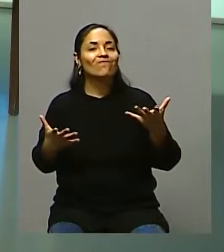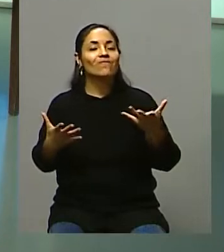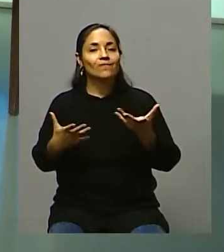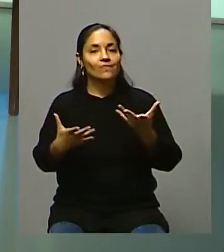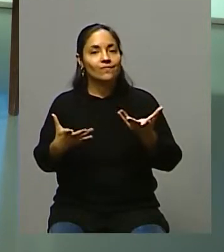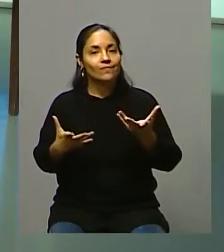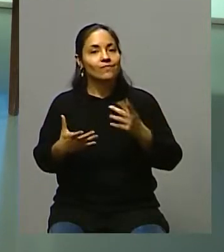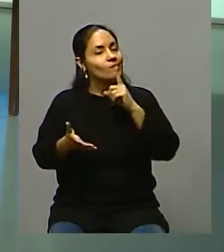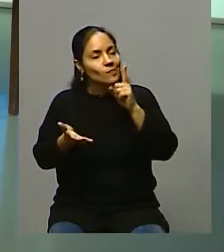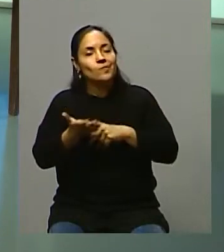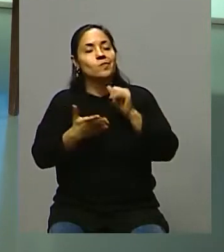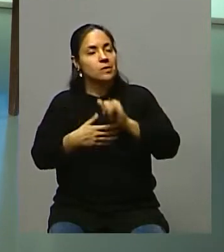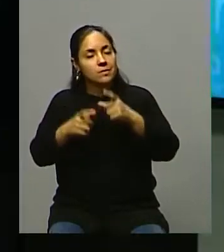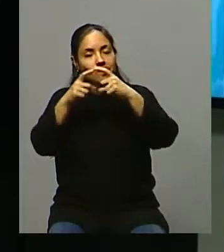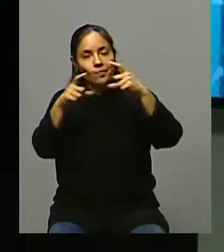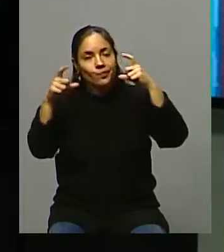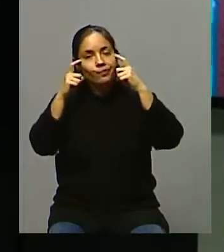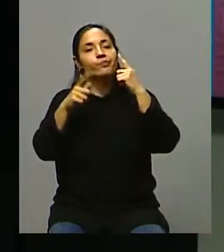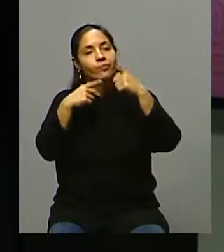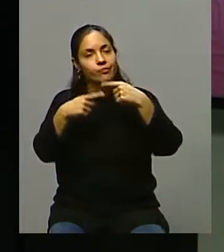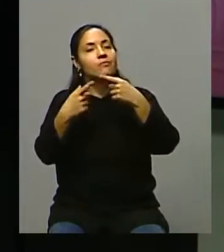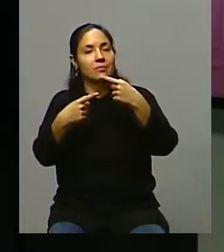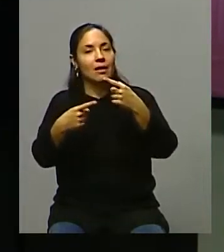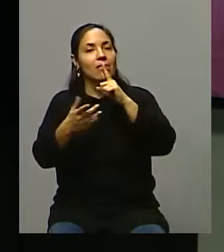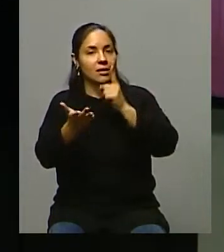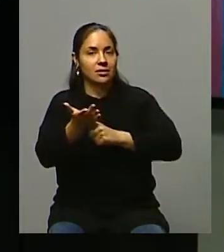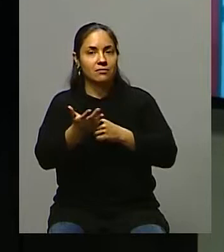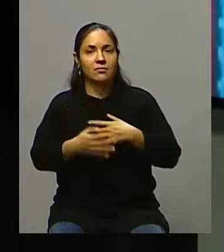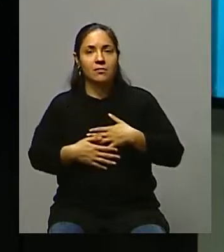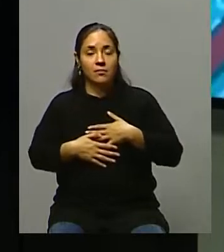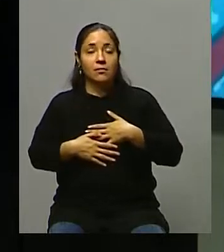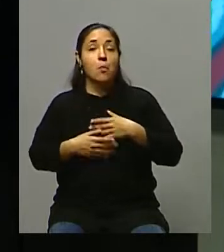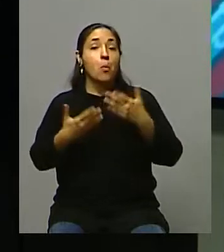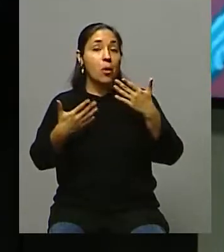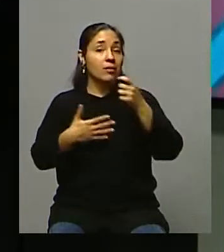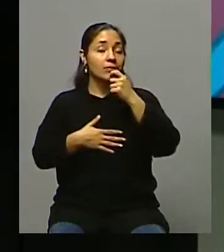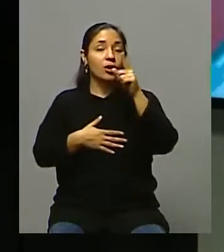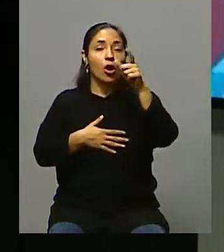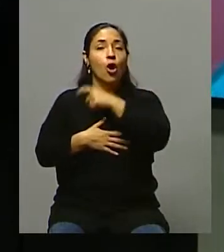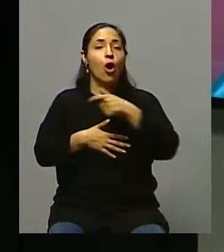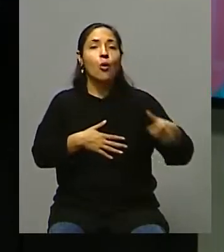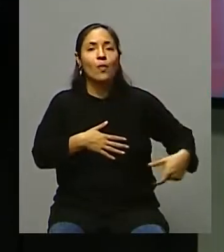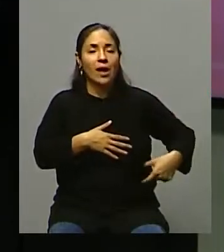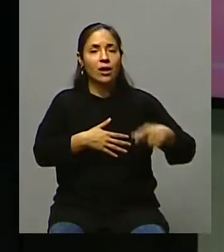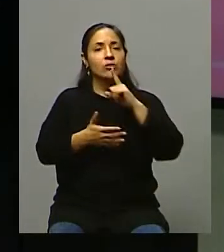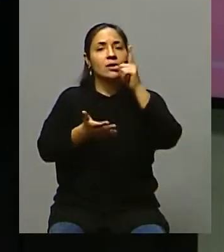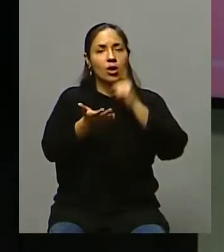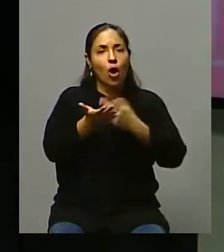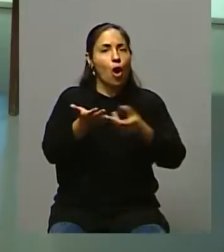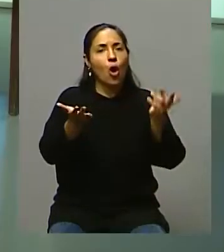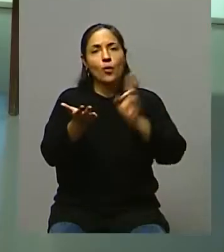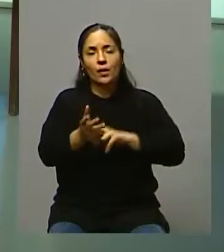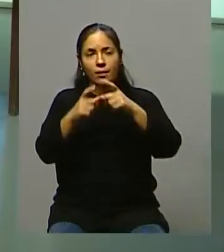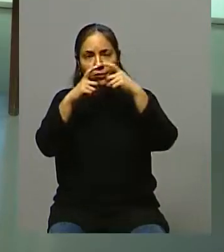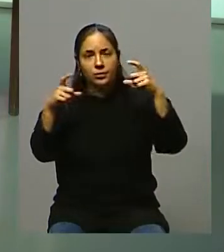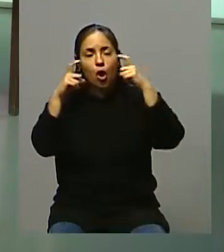digamos, decide seguir usando el barbijo. La pregunta es, ¿puede cambiar la decisión del gobierno de que vuelva a ser obligatorio el barbijo